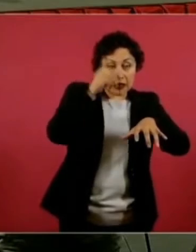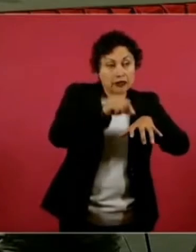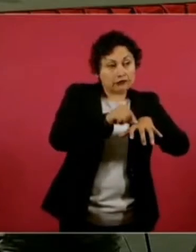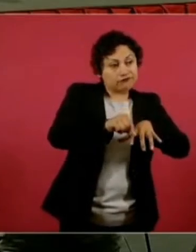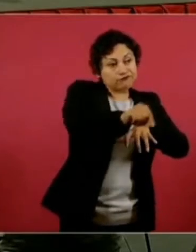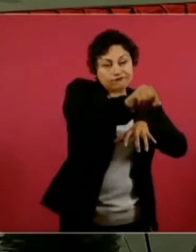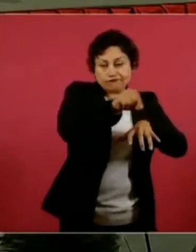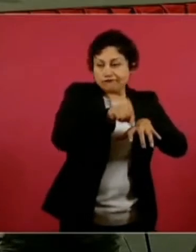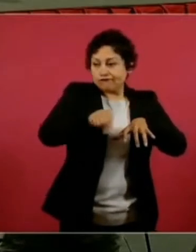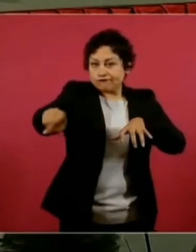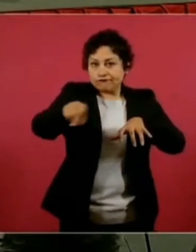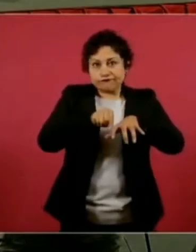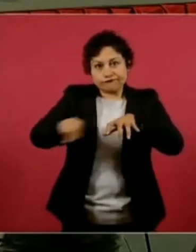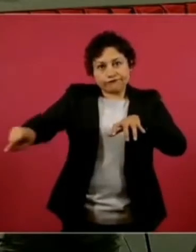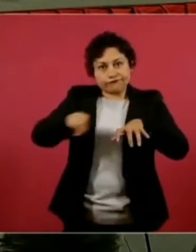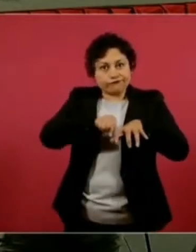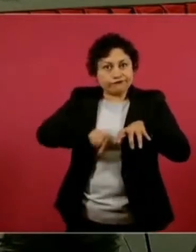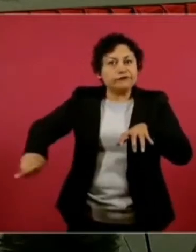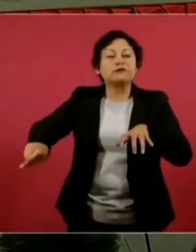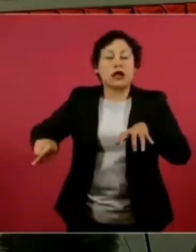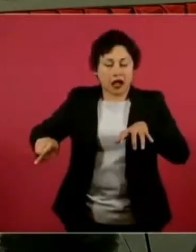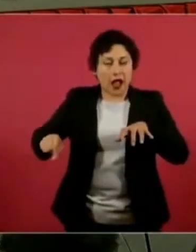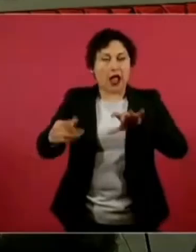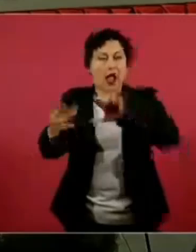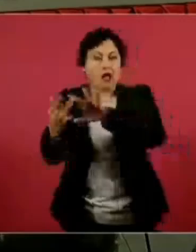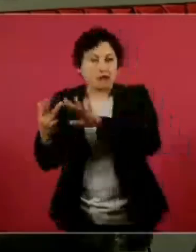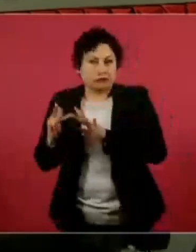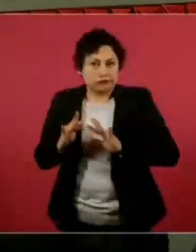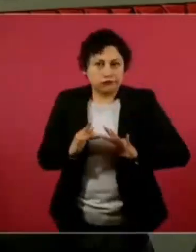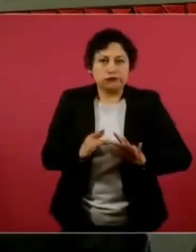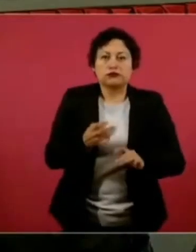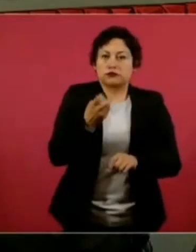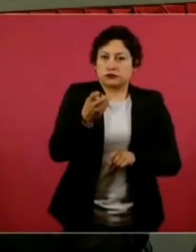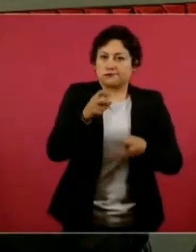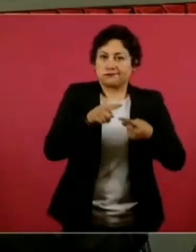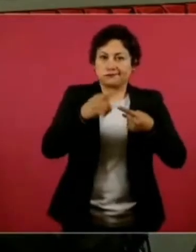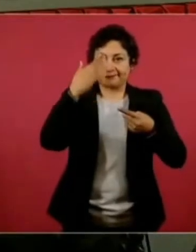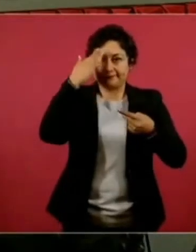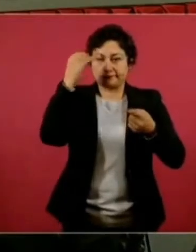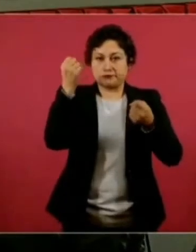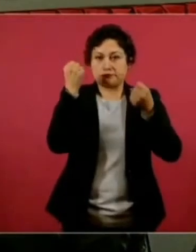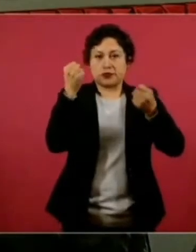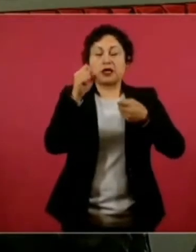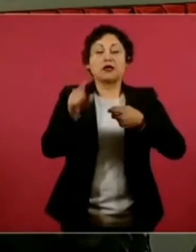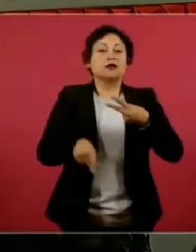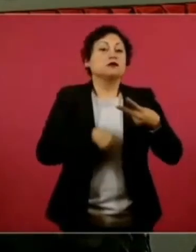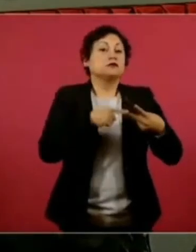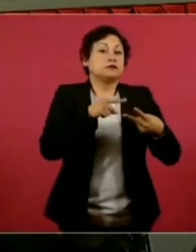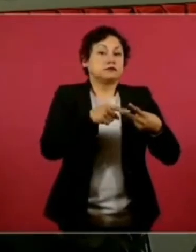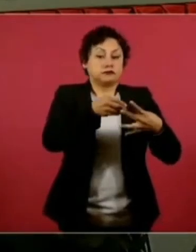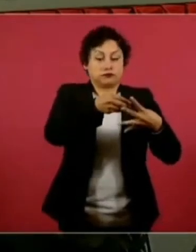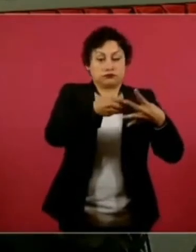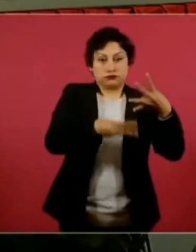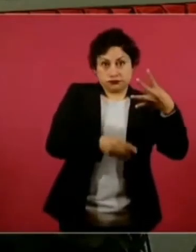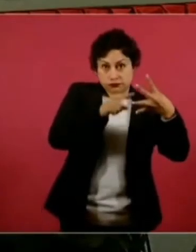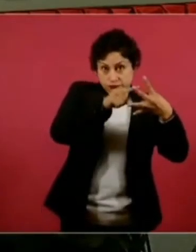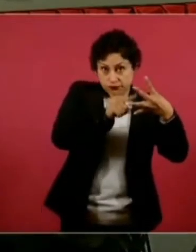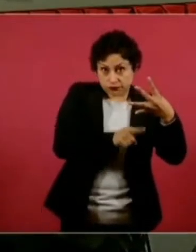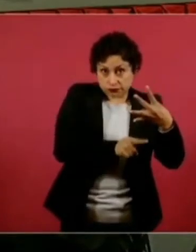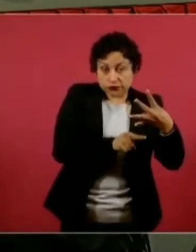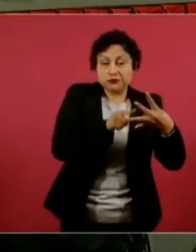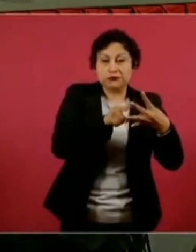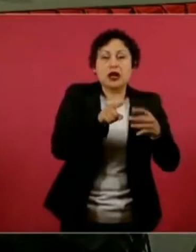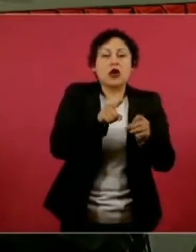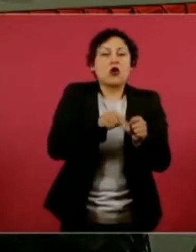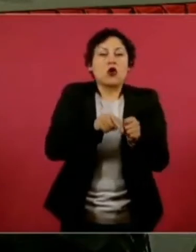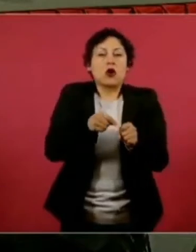de distribución. Esa es la finalidad, ¿no?, de la cuestión. Las otras líneas, se ve como medio naranja